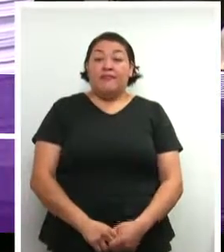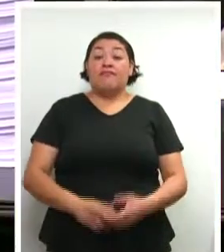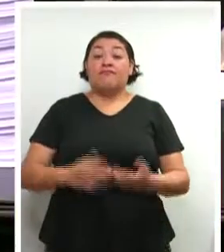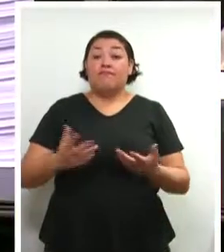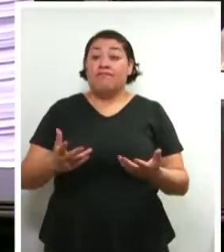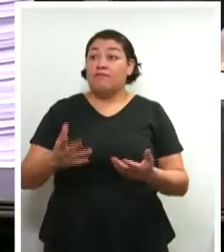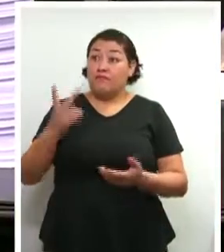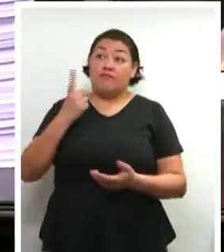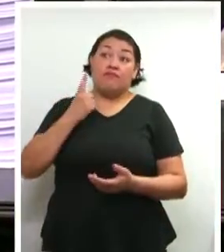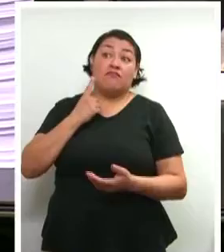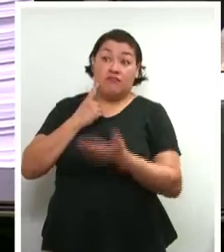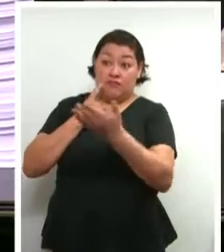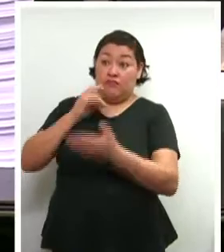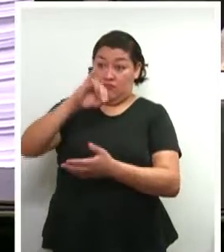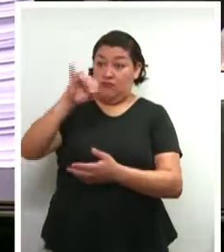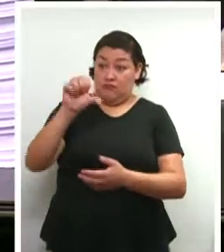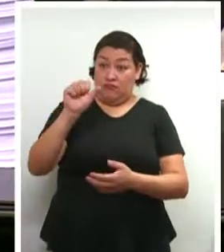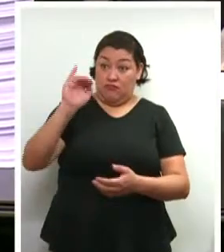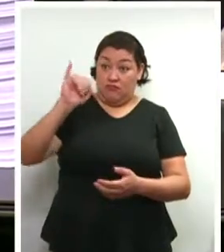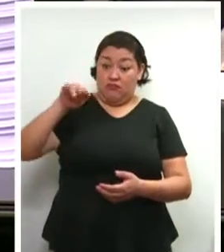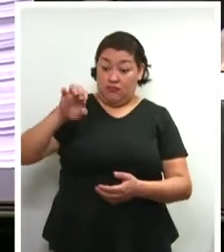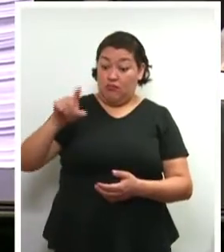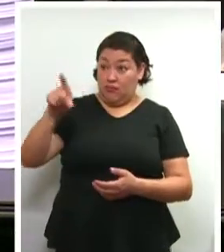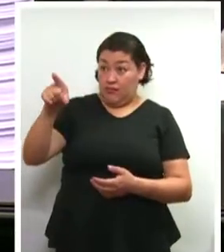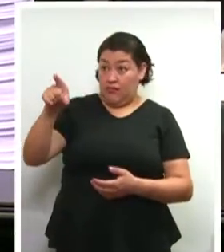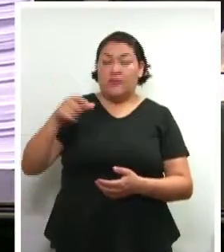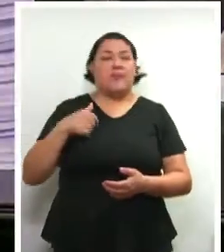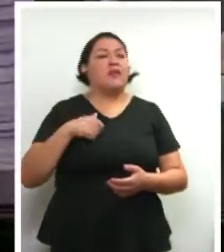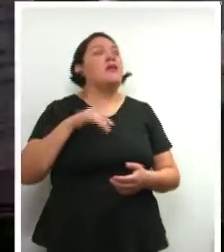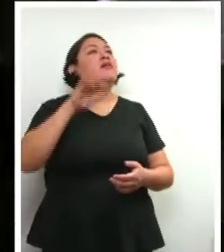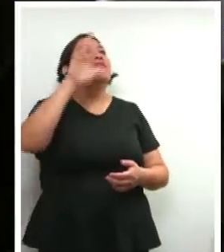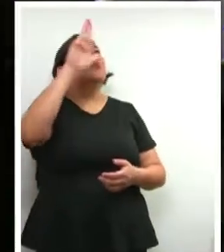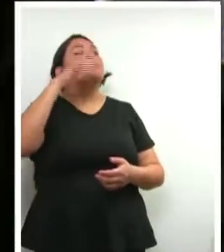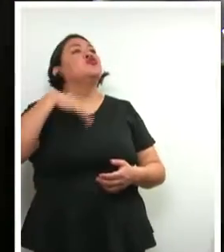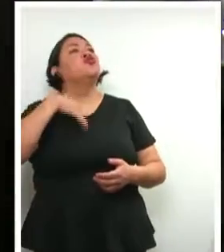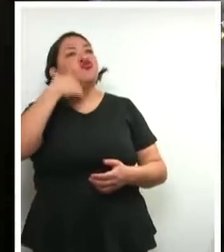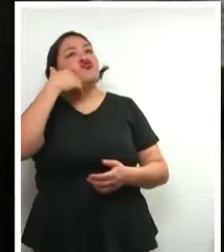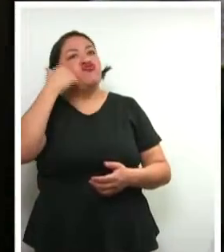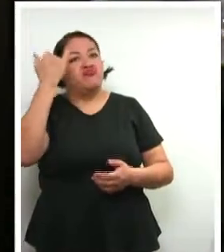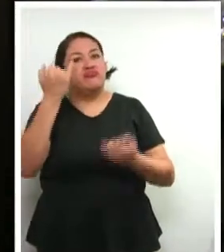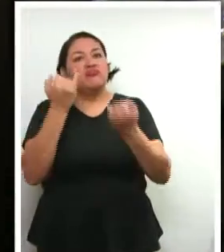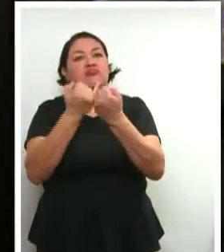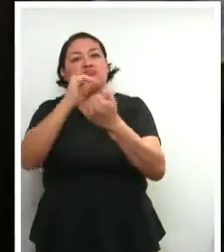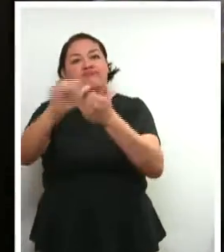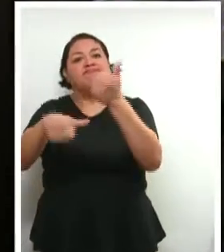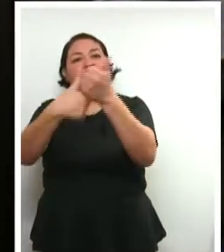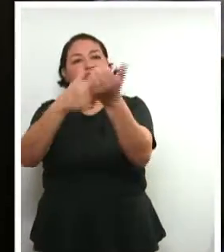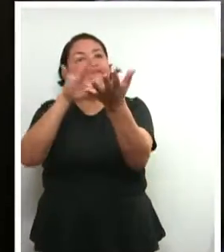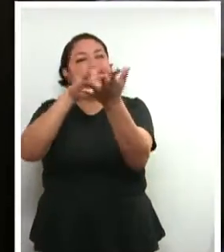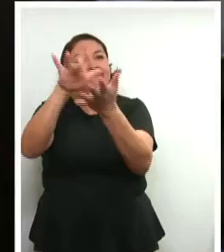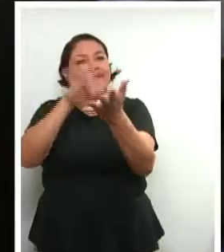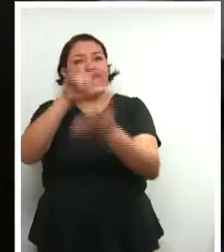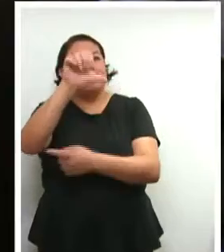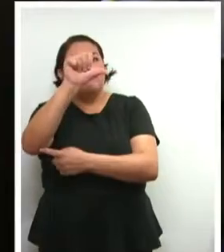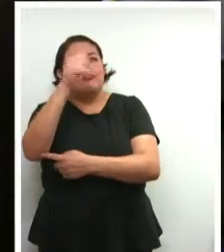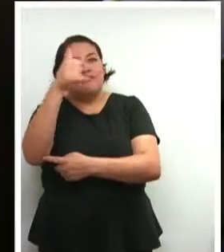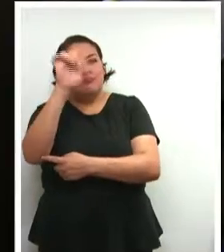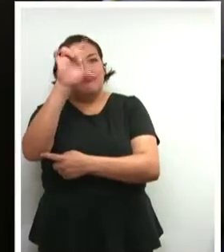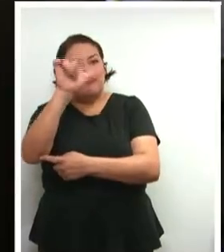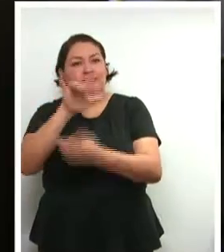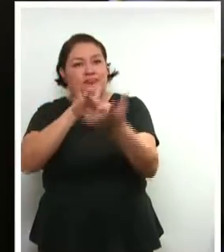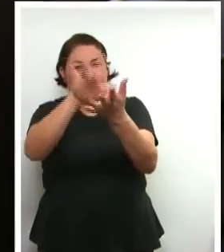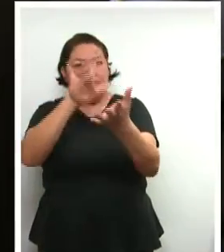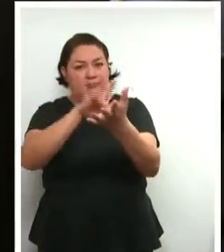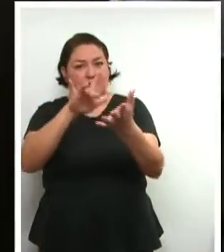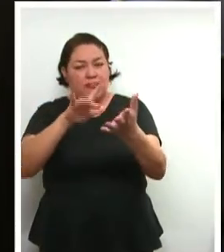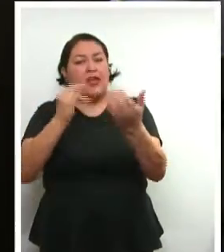Sí, diputado Jaime Cárdenas. Y quiero adherirme a las iniciativas del señor diputado Ayala y ilustrar